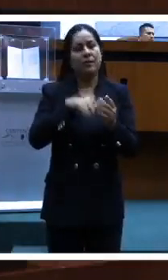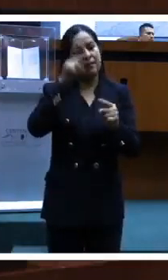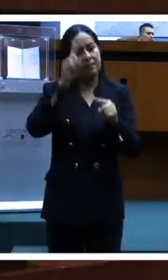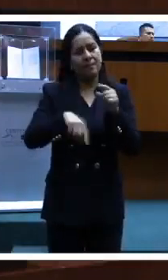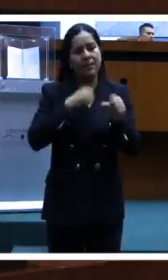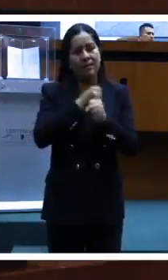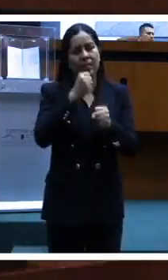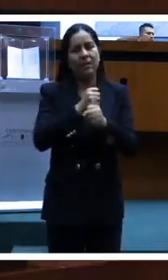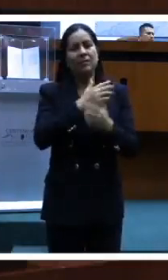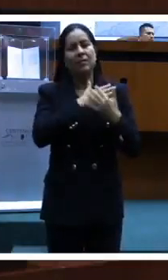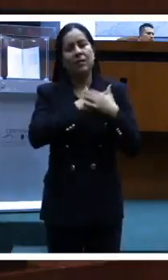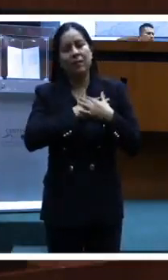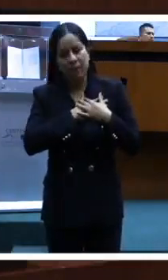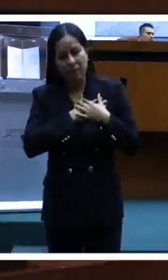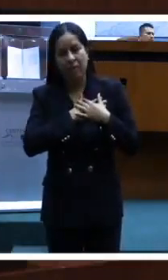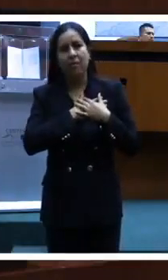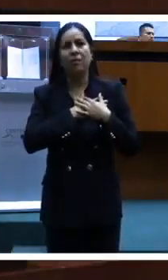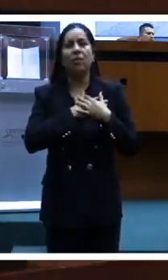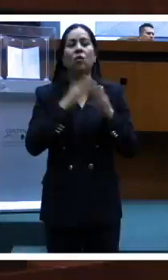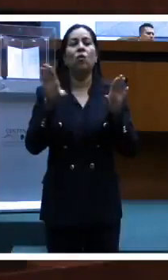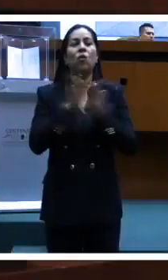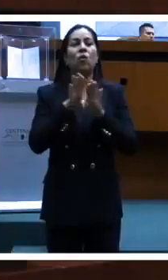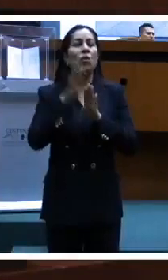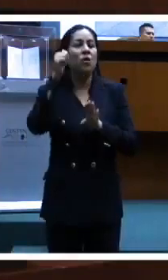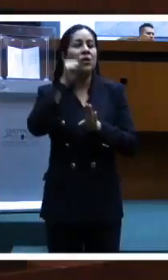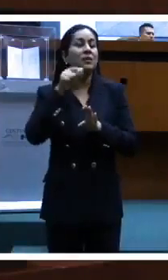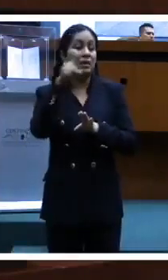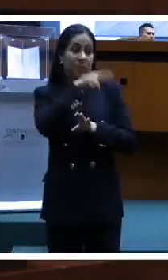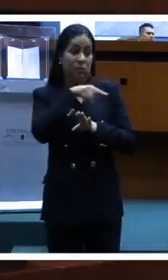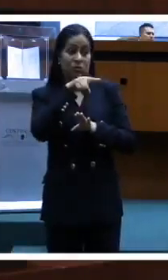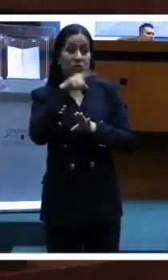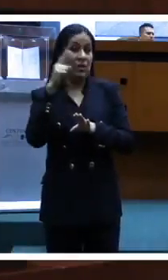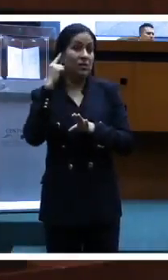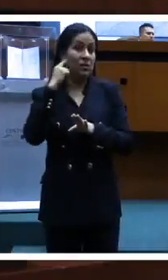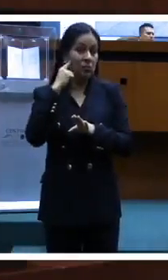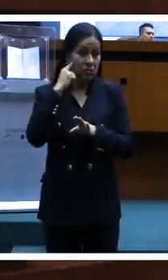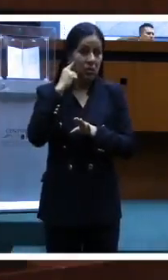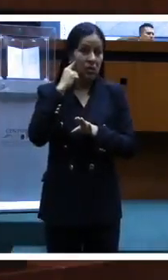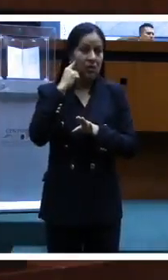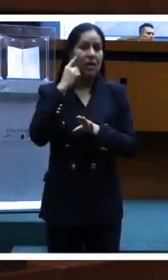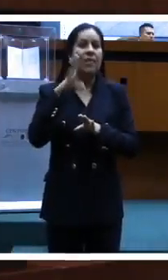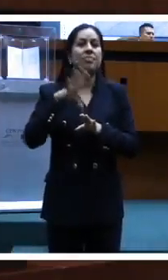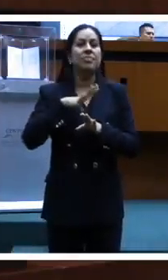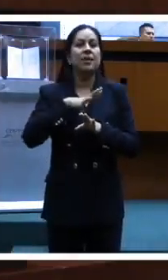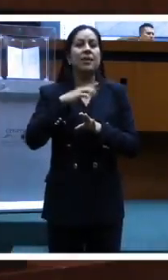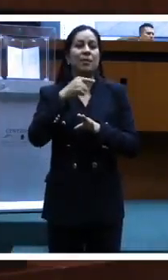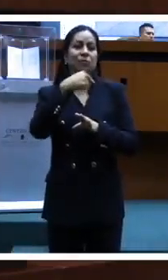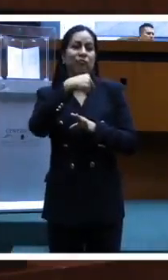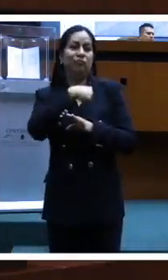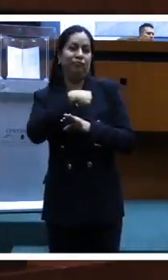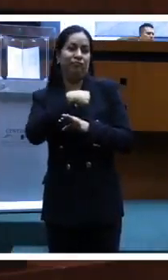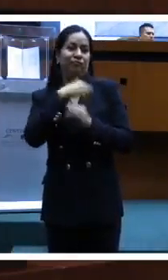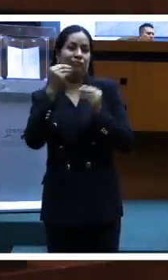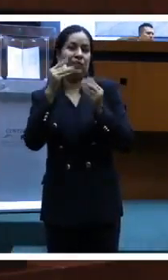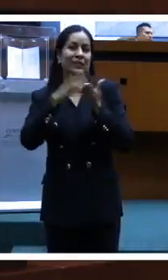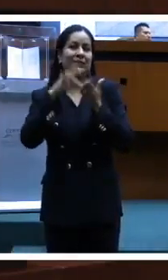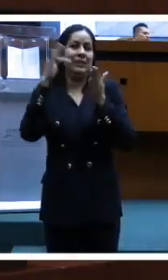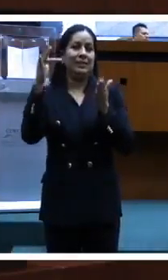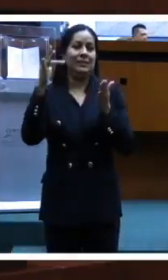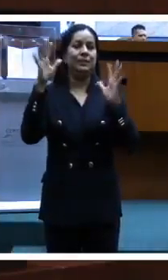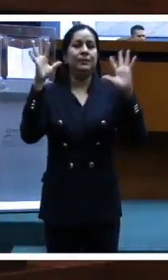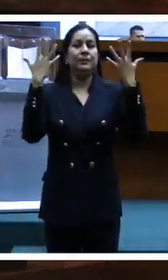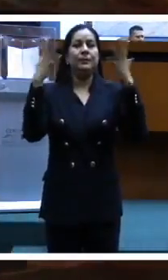violencia, lleno de amor, como lo que siempre, como ustedes lo acaban de escuchar, tenemos en nuestro corazón. Muchas gracias.